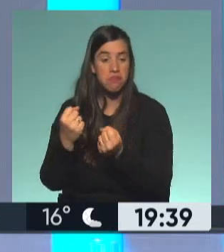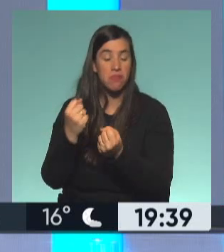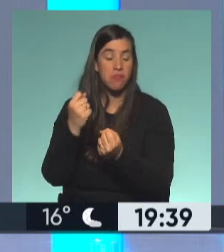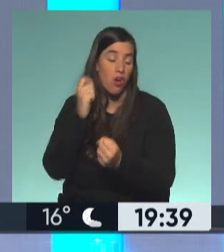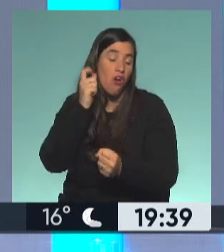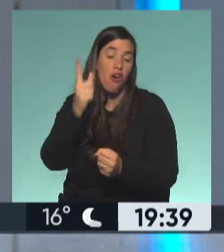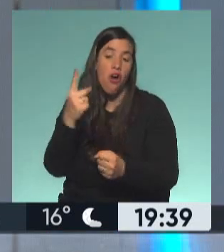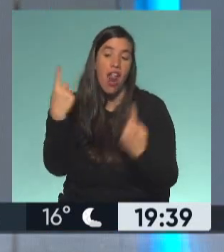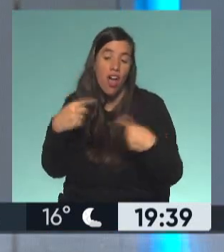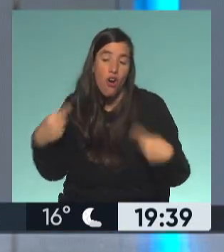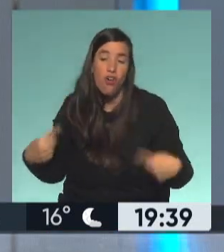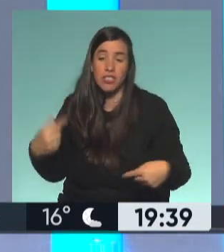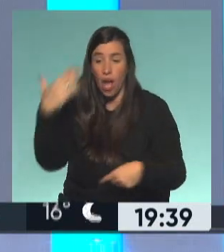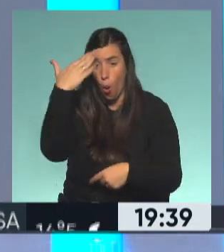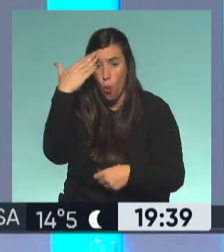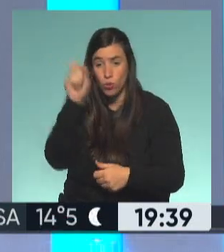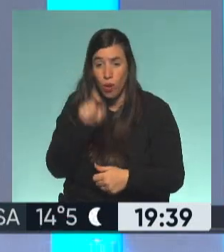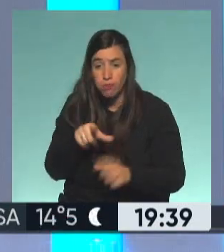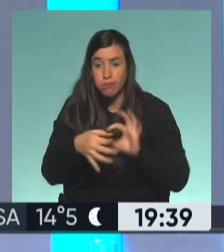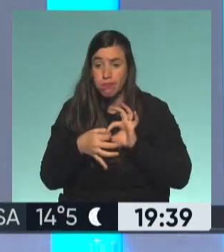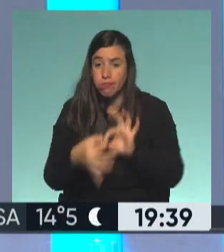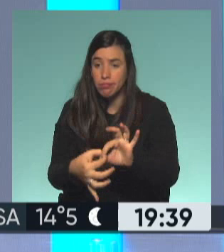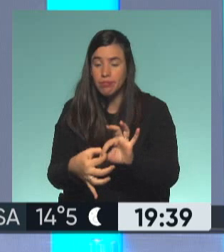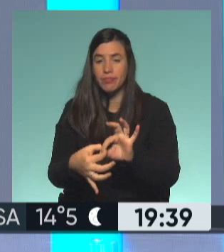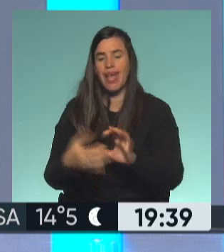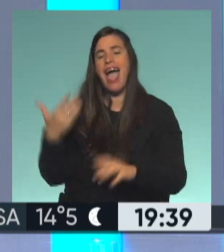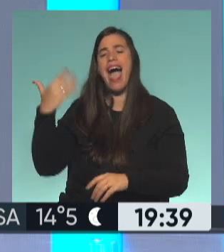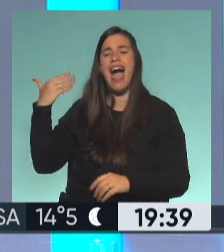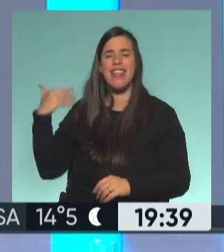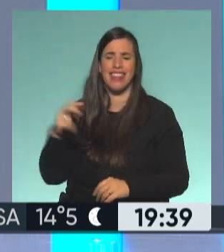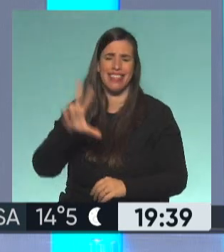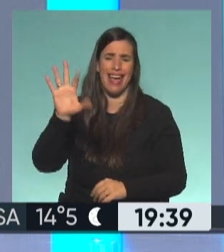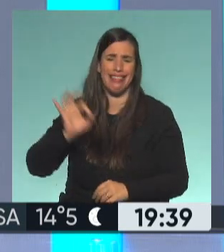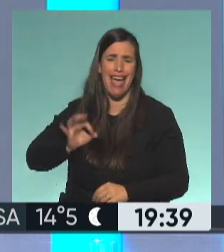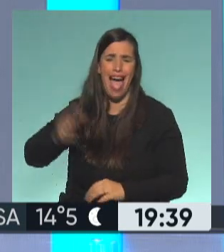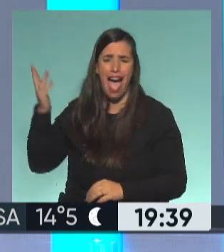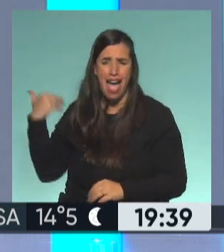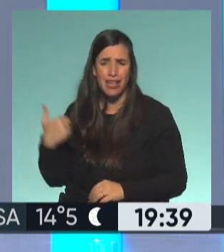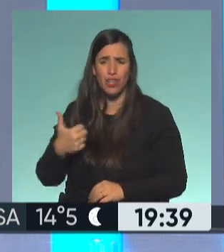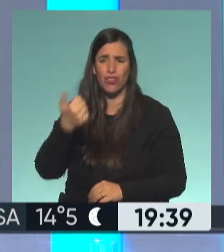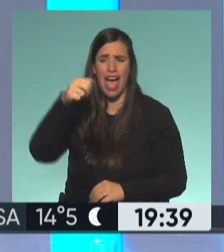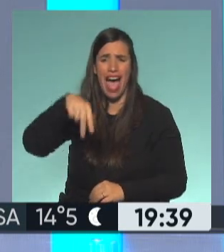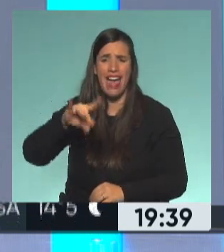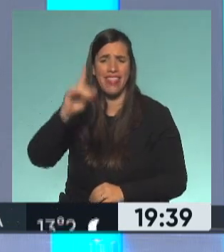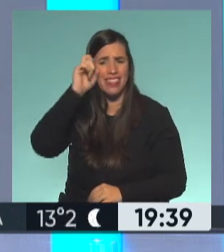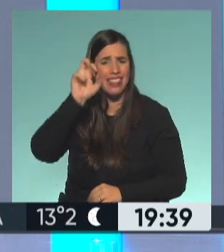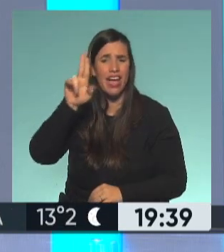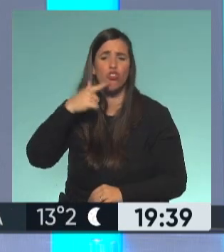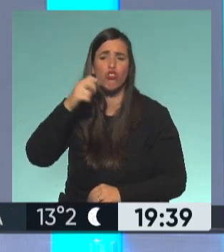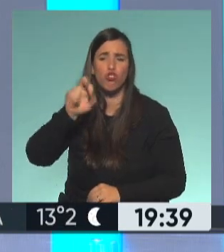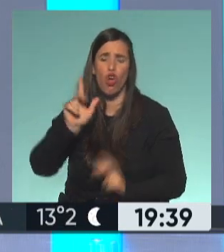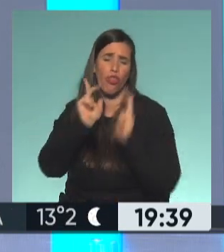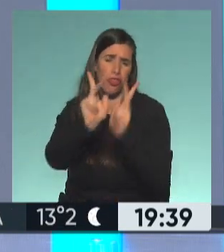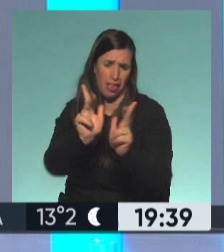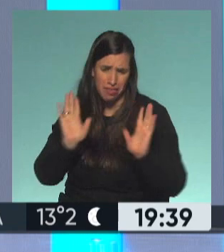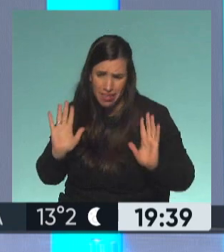plano de lo cultural y que lo han separado. Bueno, lo decía Perry Anderson hace Claro, como 30 Perry años Anderson, ya, pero que pero- planteaba, se ha separado esa